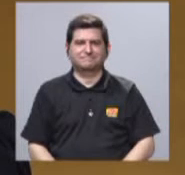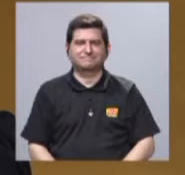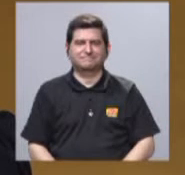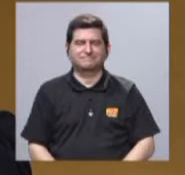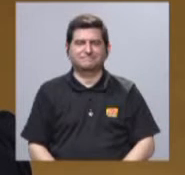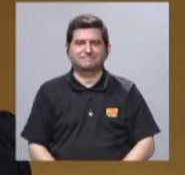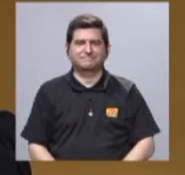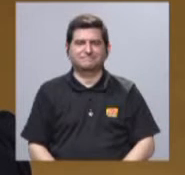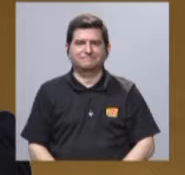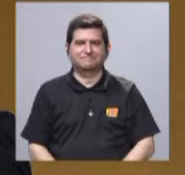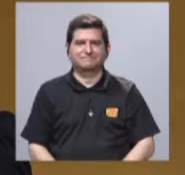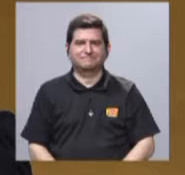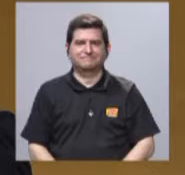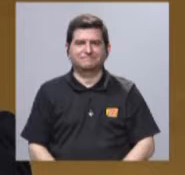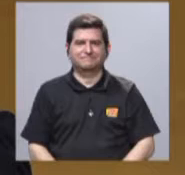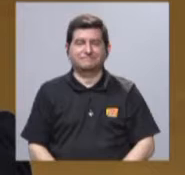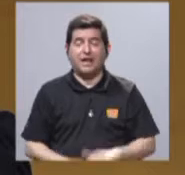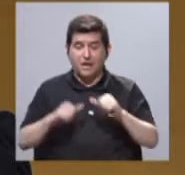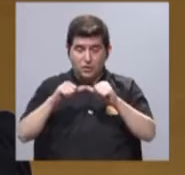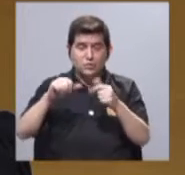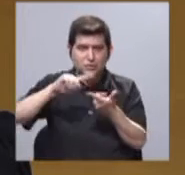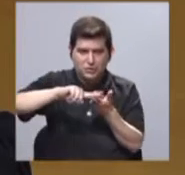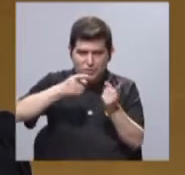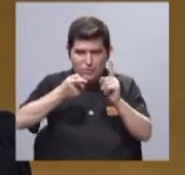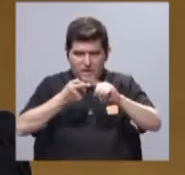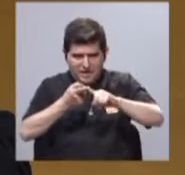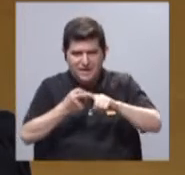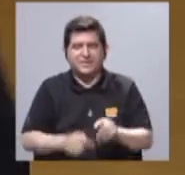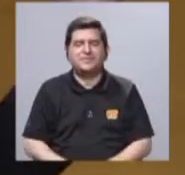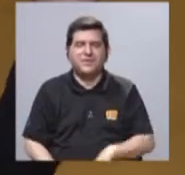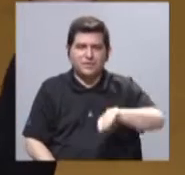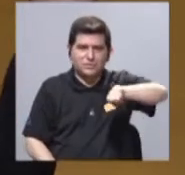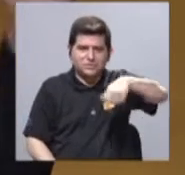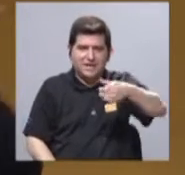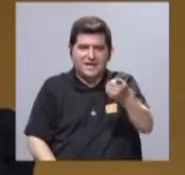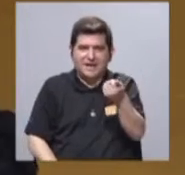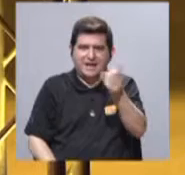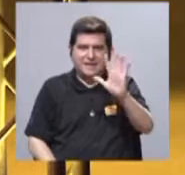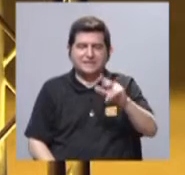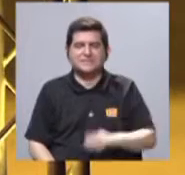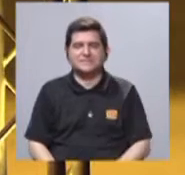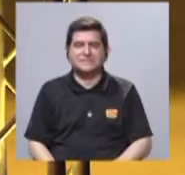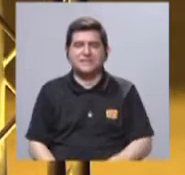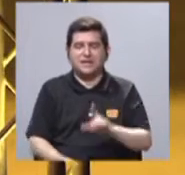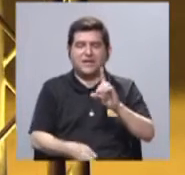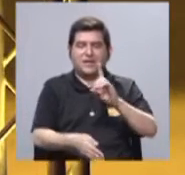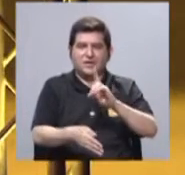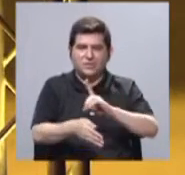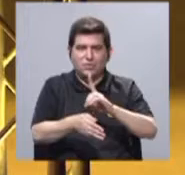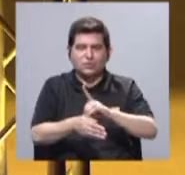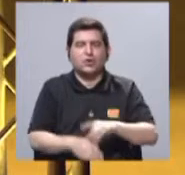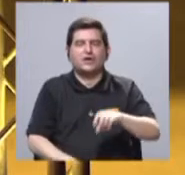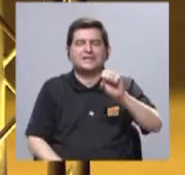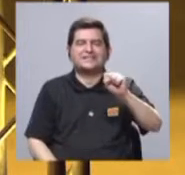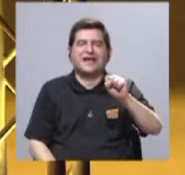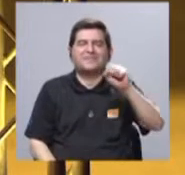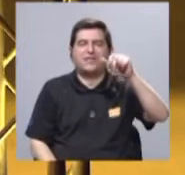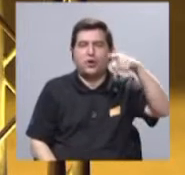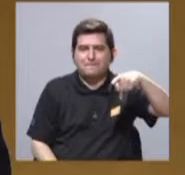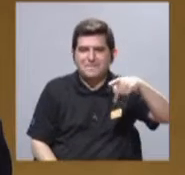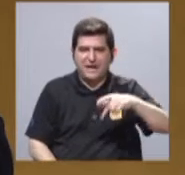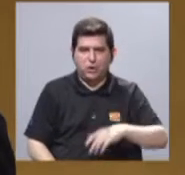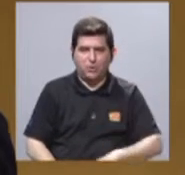amigos canal 15 con el doctor salvador peiró y tal